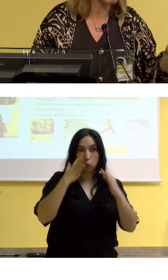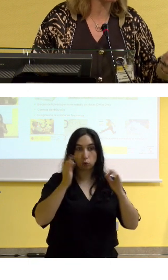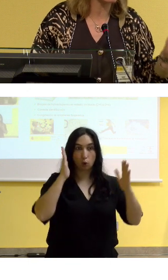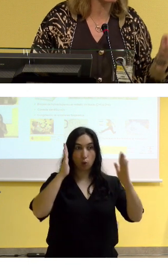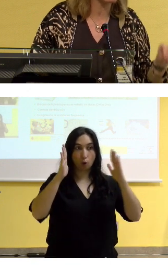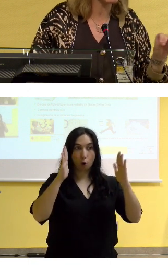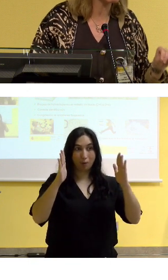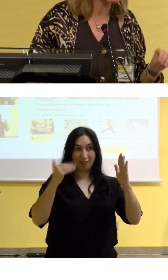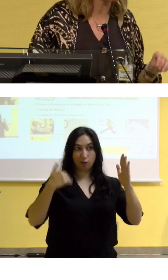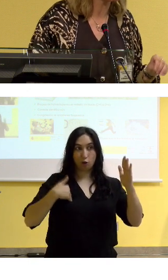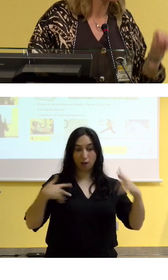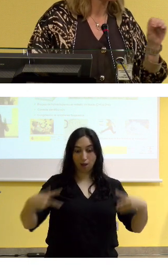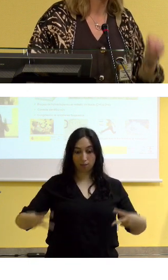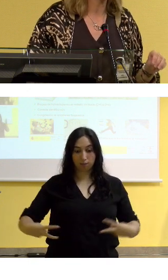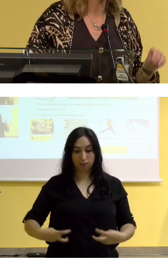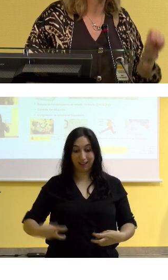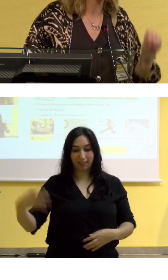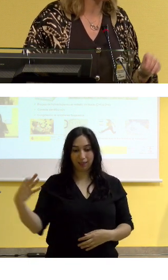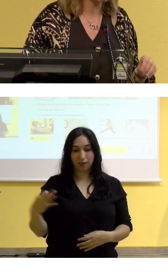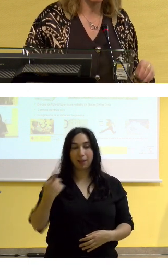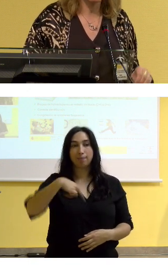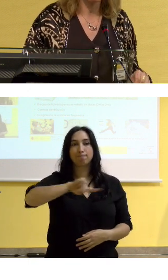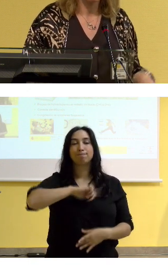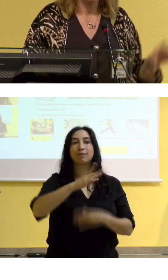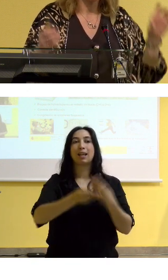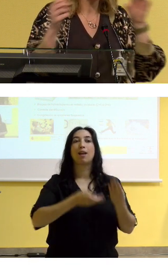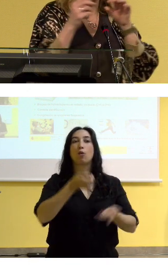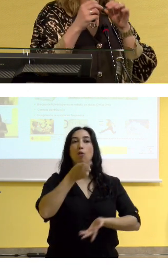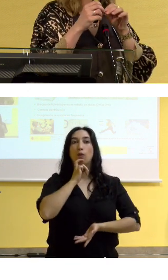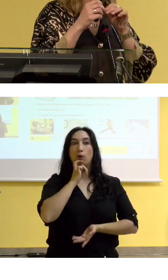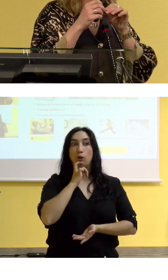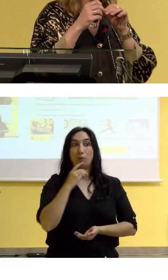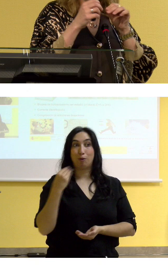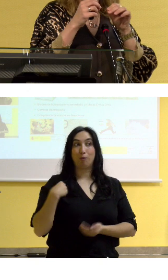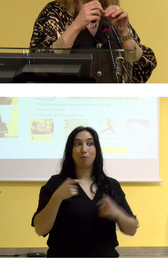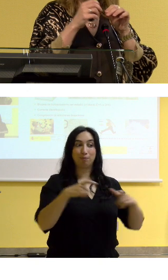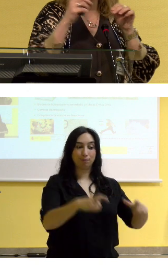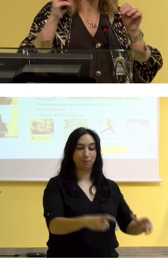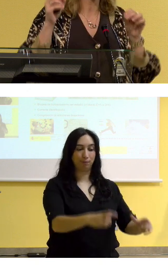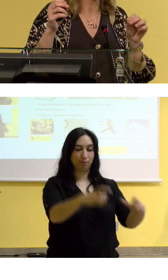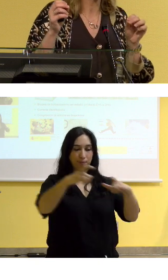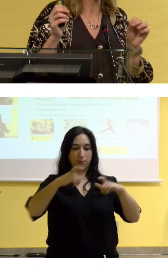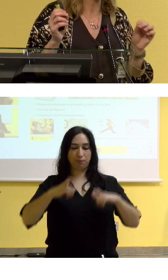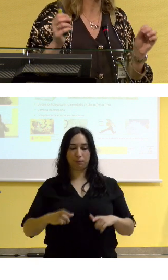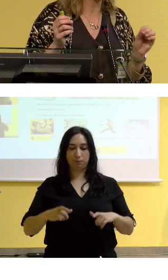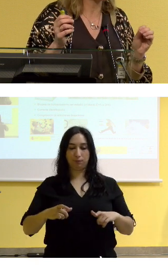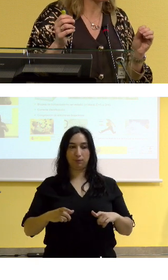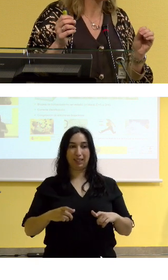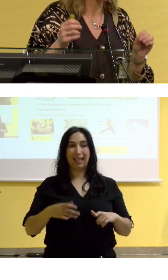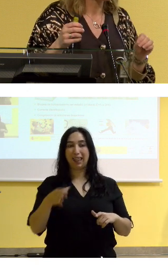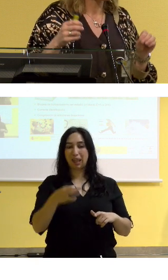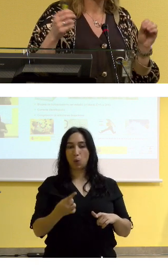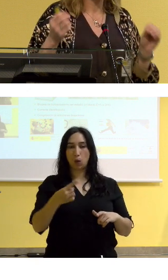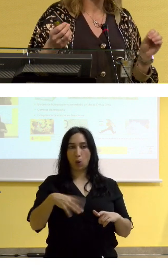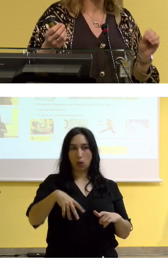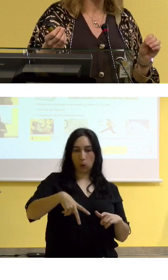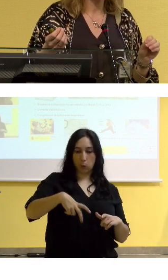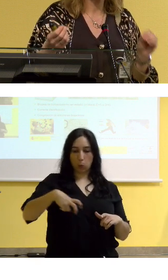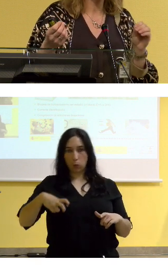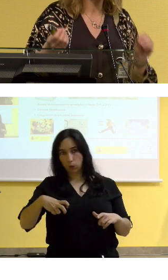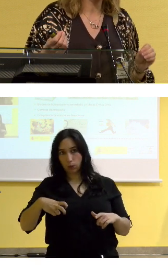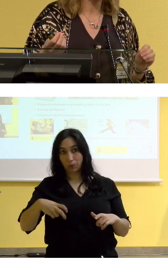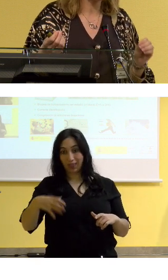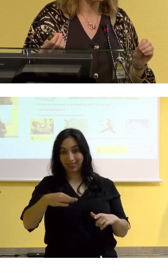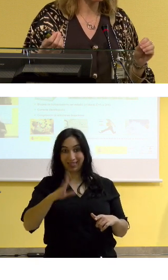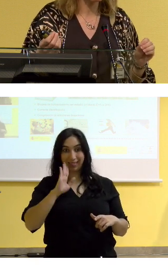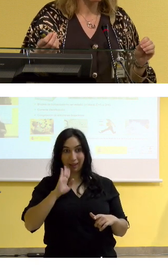que implantarían en el útero, nosotros lo que vamos a hacer es coger esos embriones y cogerles solo una célula. En esa célula